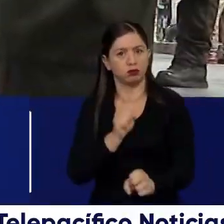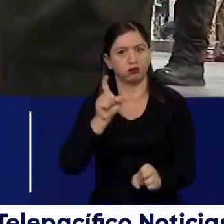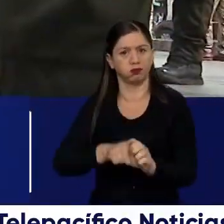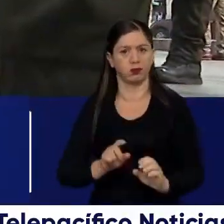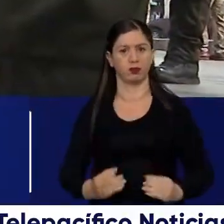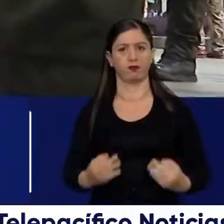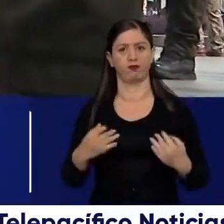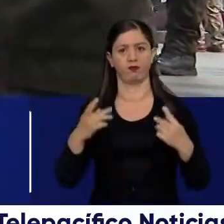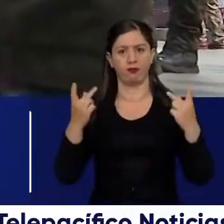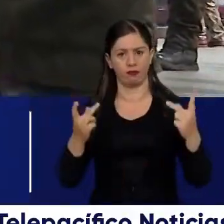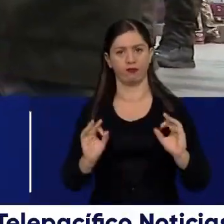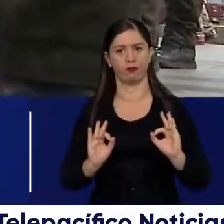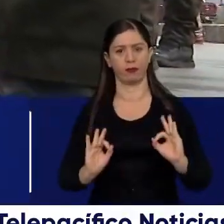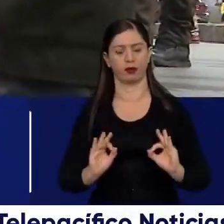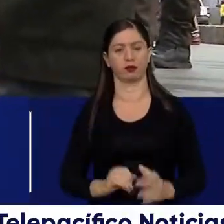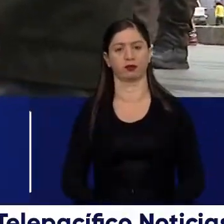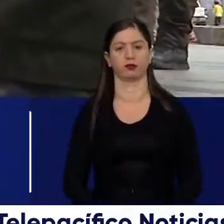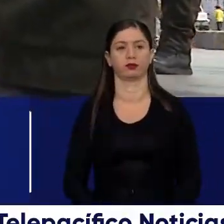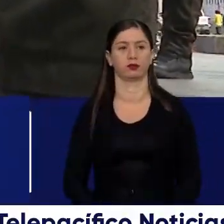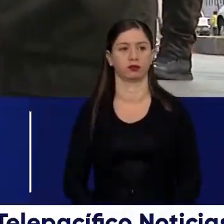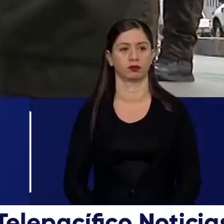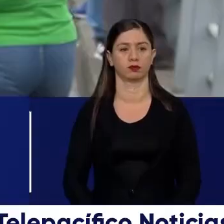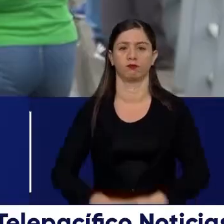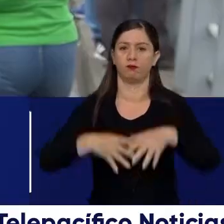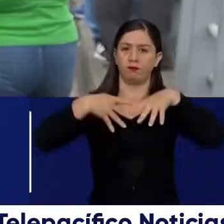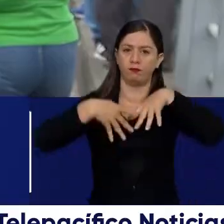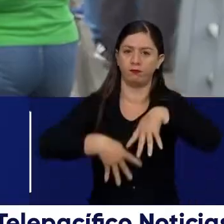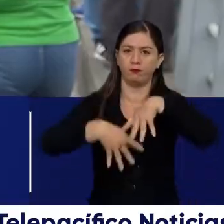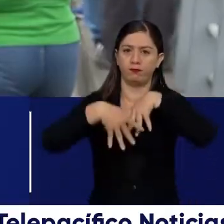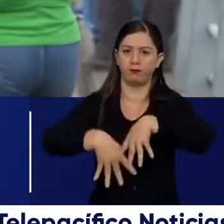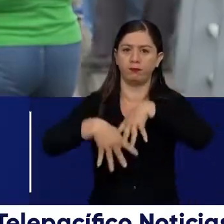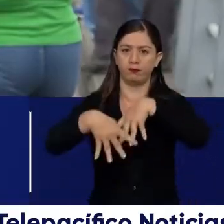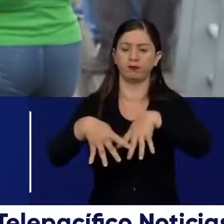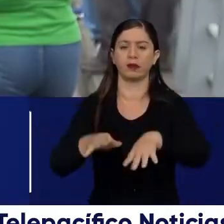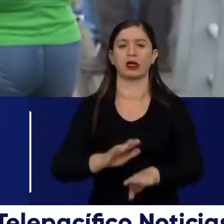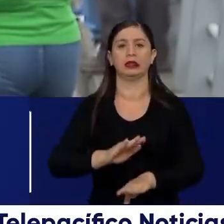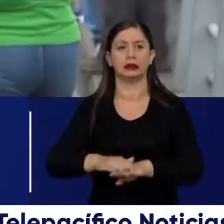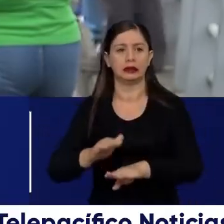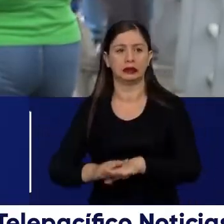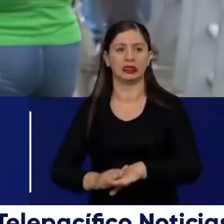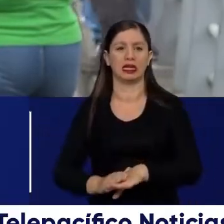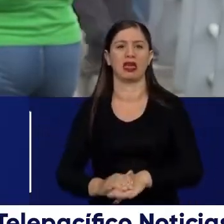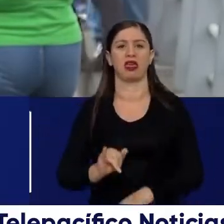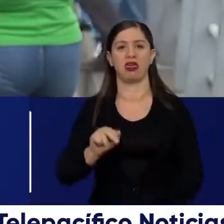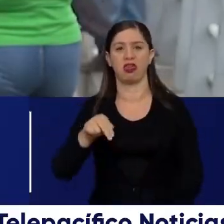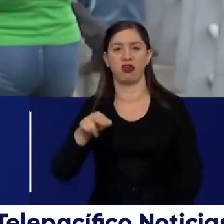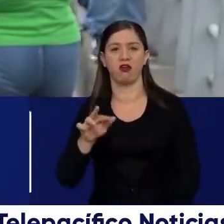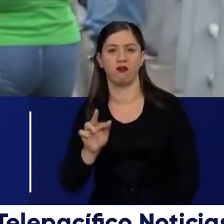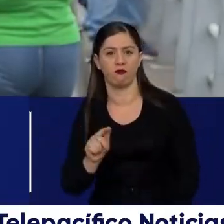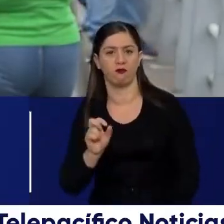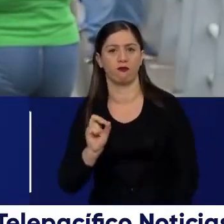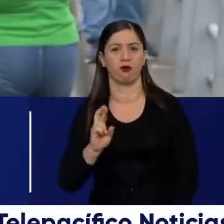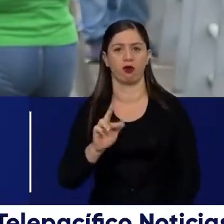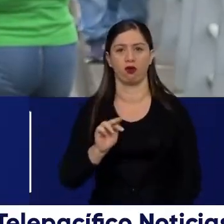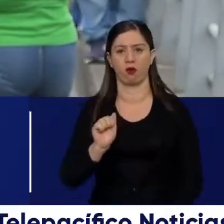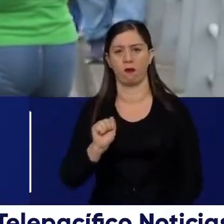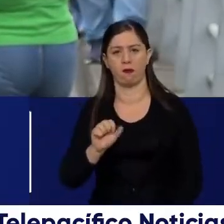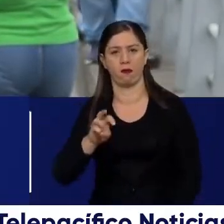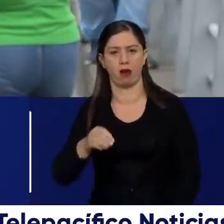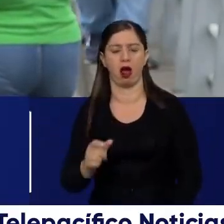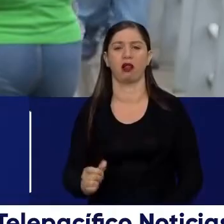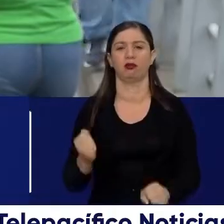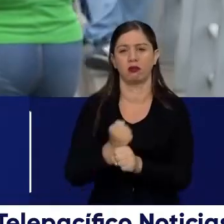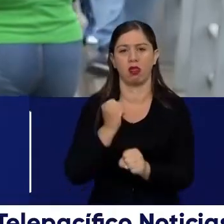vivir dignamente. Aseguran los marchantes que la informalidad, la jornada de trabajo y el acceso a